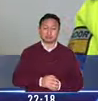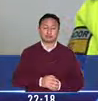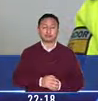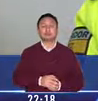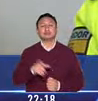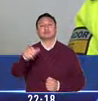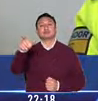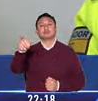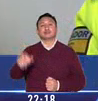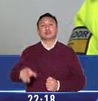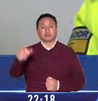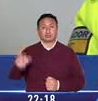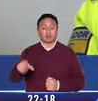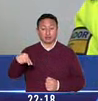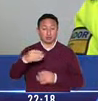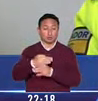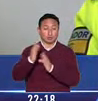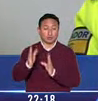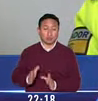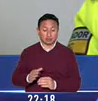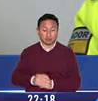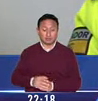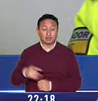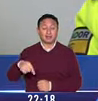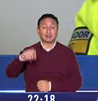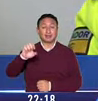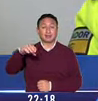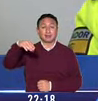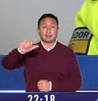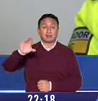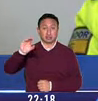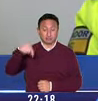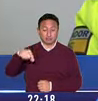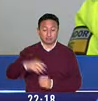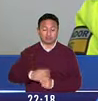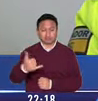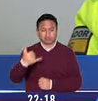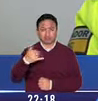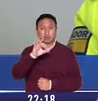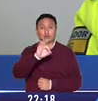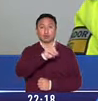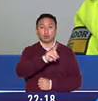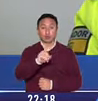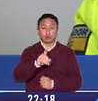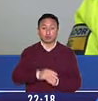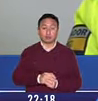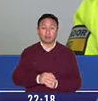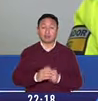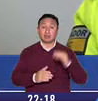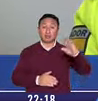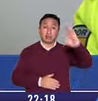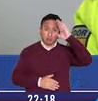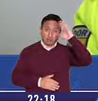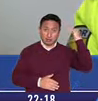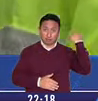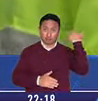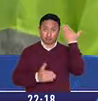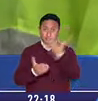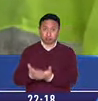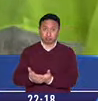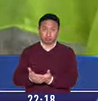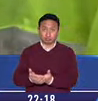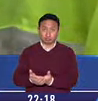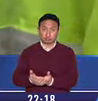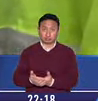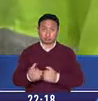por funcionarios o empleados de EMASEO al 911. Los funcionarios policiales acudieron al lugar. Al llegar,